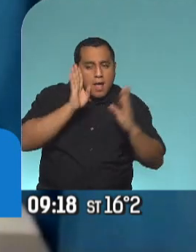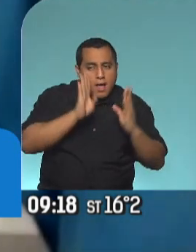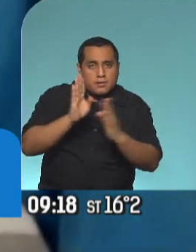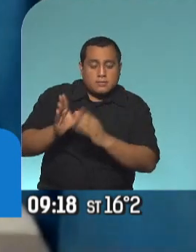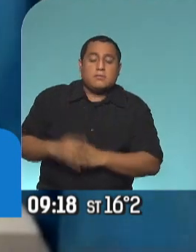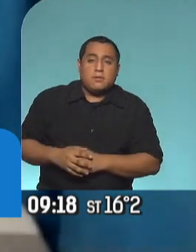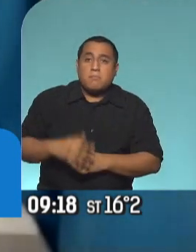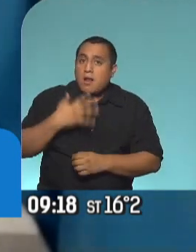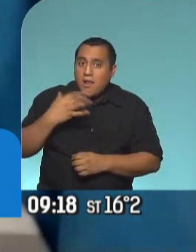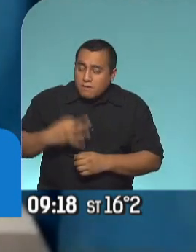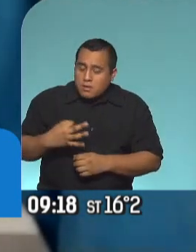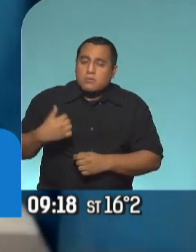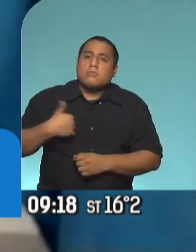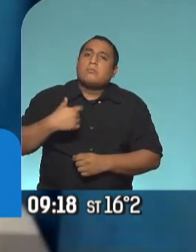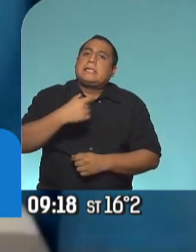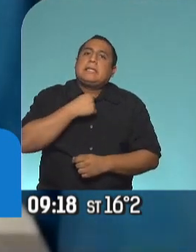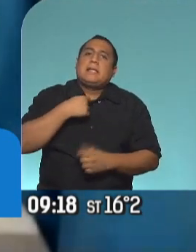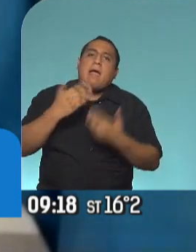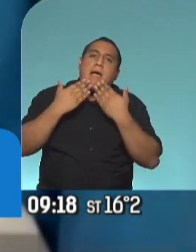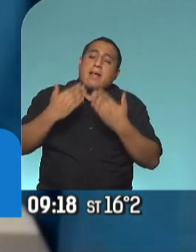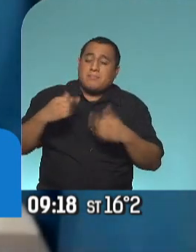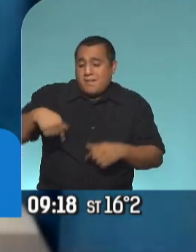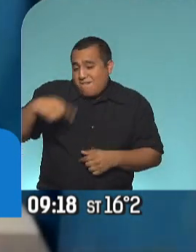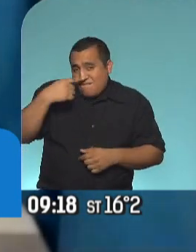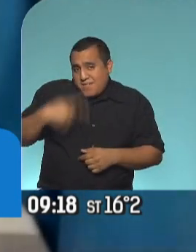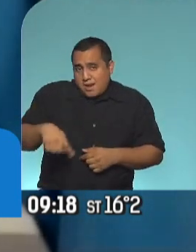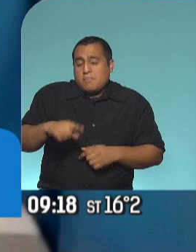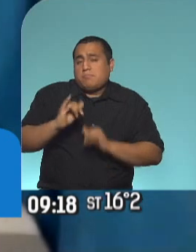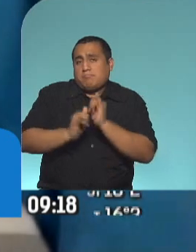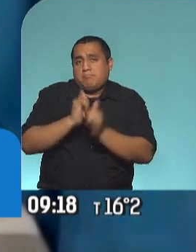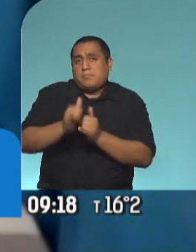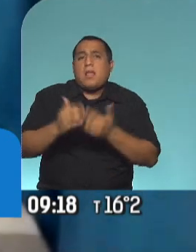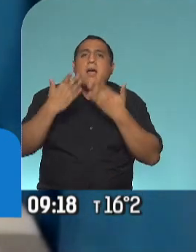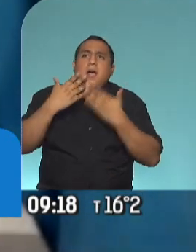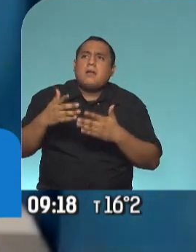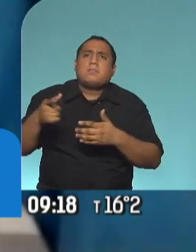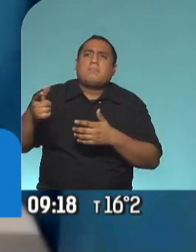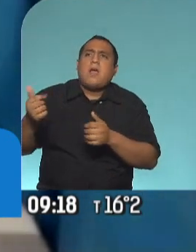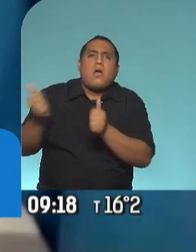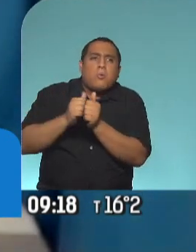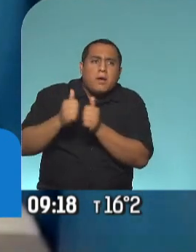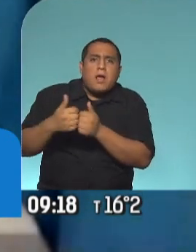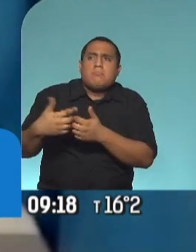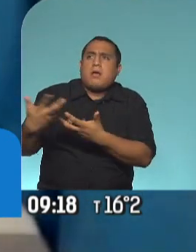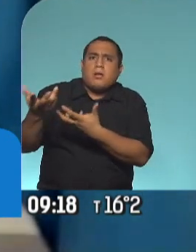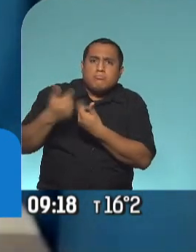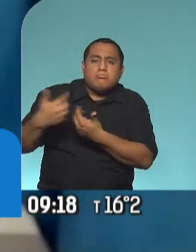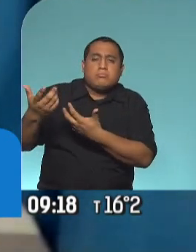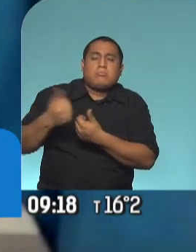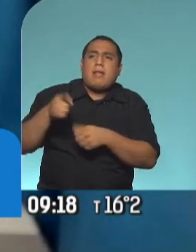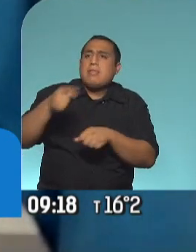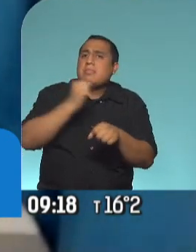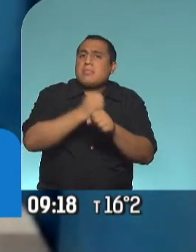verdad que quiero agradecer, para finalizar, el acompañamiento, el asesoramiento y verdaderamente el